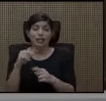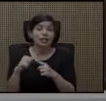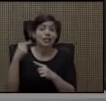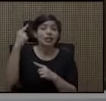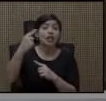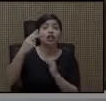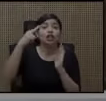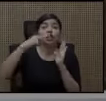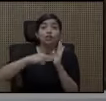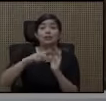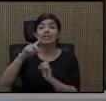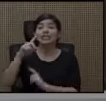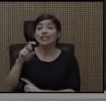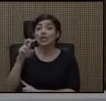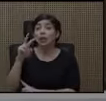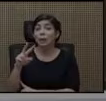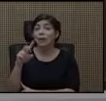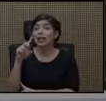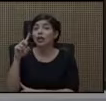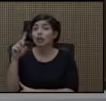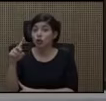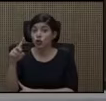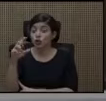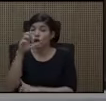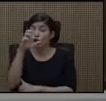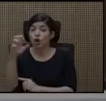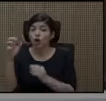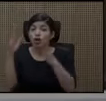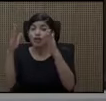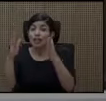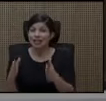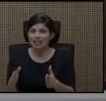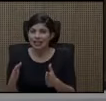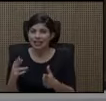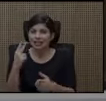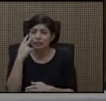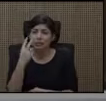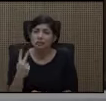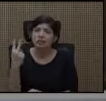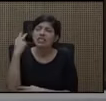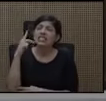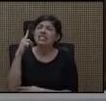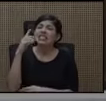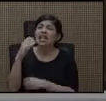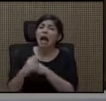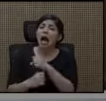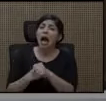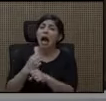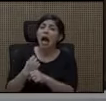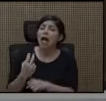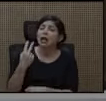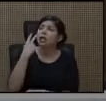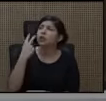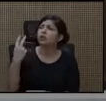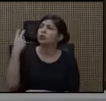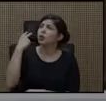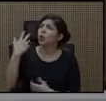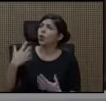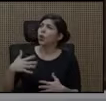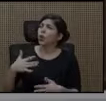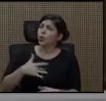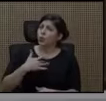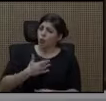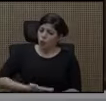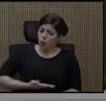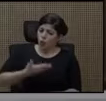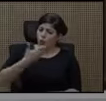que las y los costarricenses que vuelvan a haber 100 años atrás estén orgullosos de nosotros